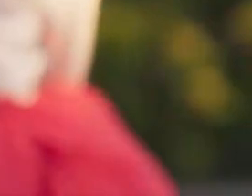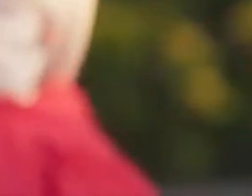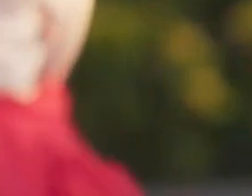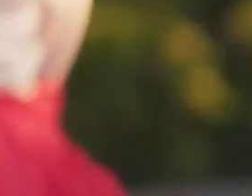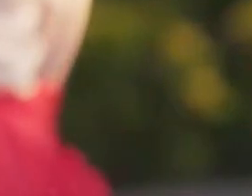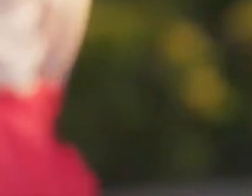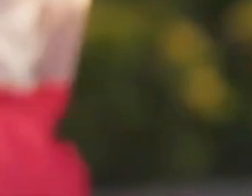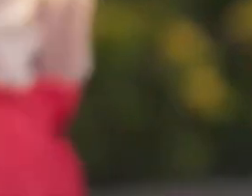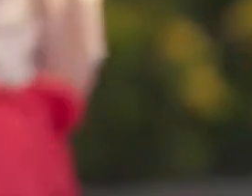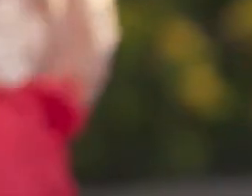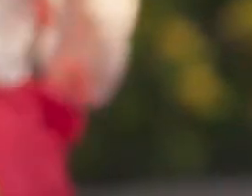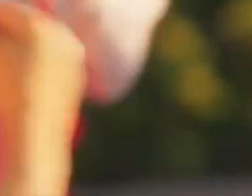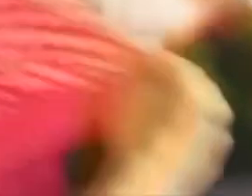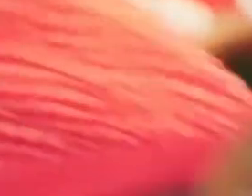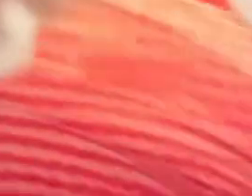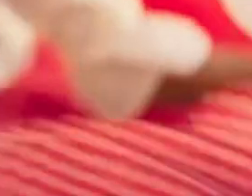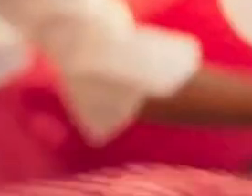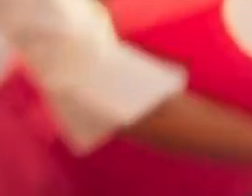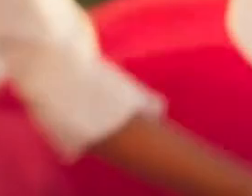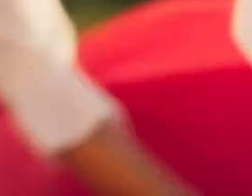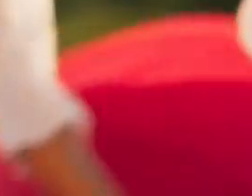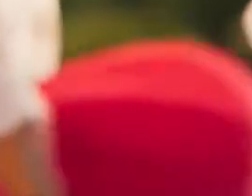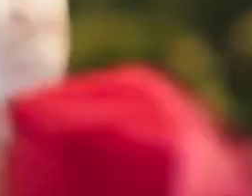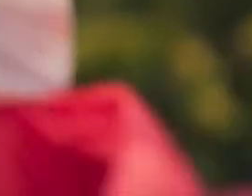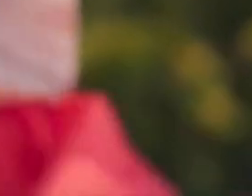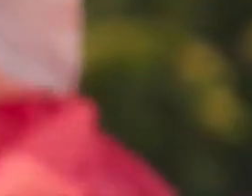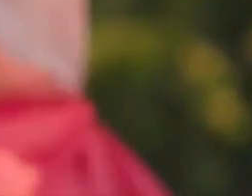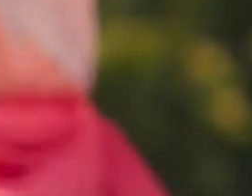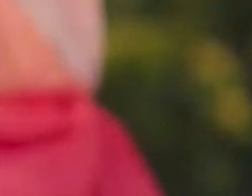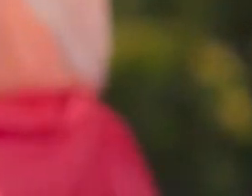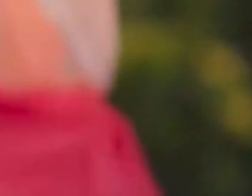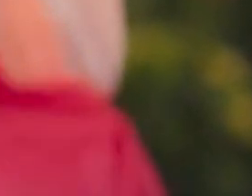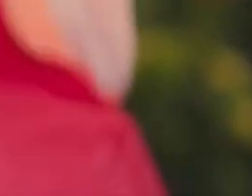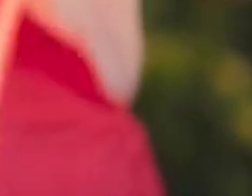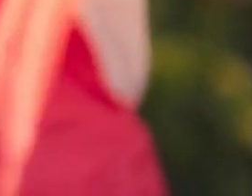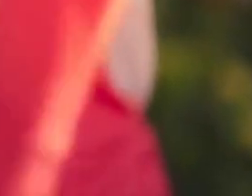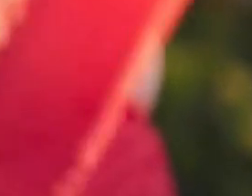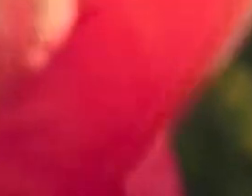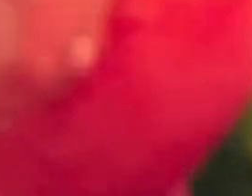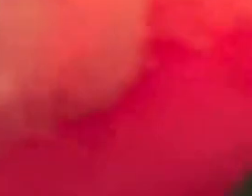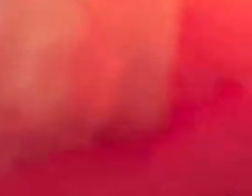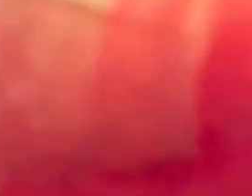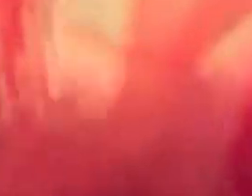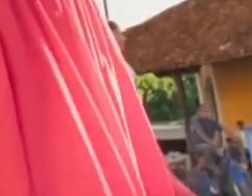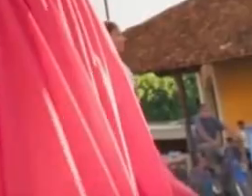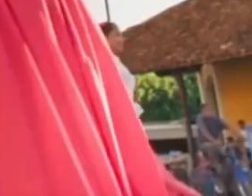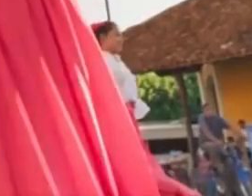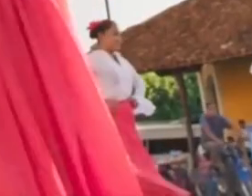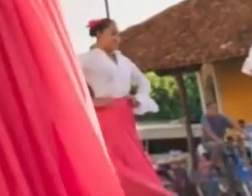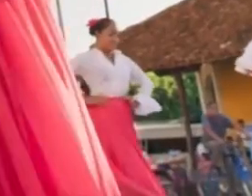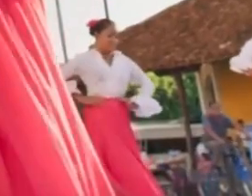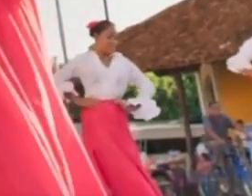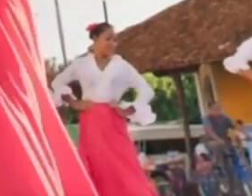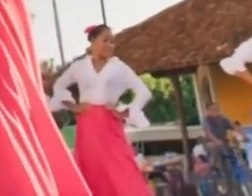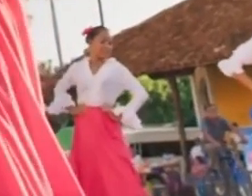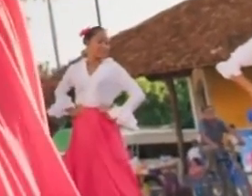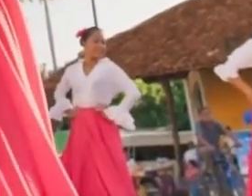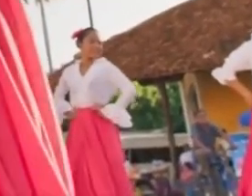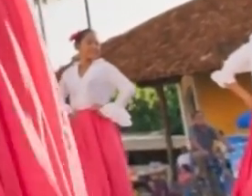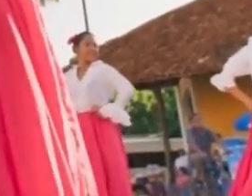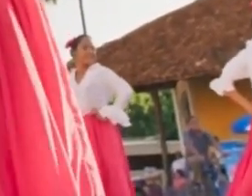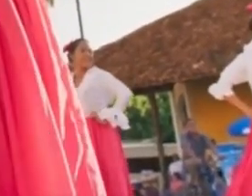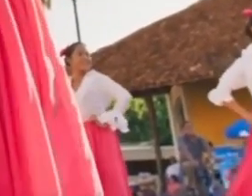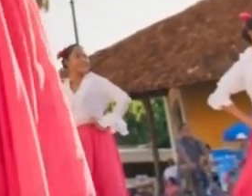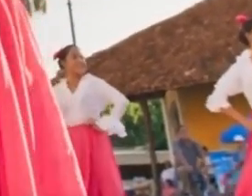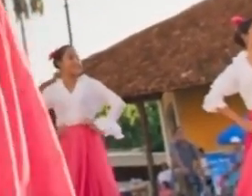la fama de galante y orgullo de Nicaragua. Granada,